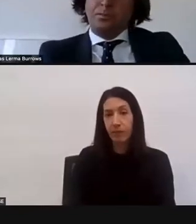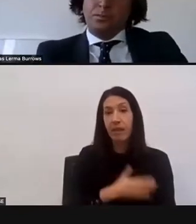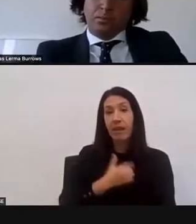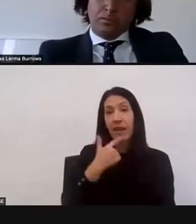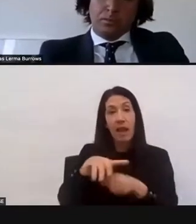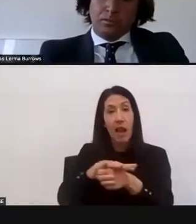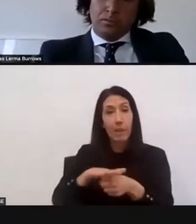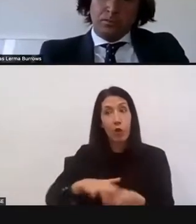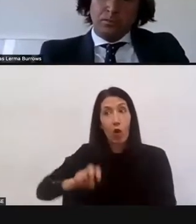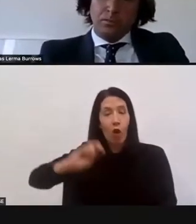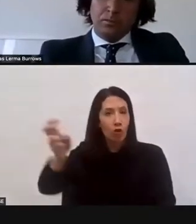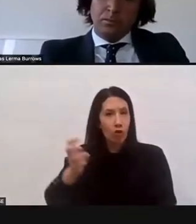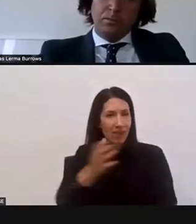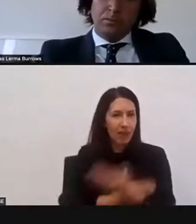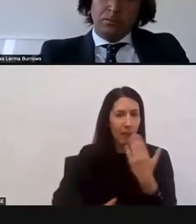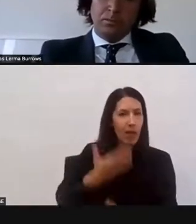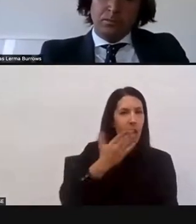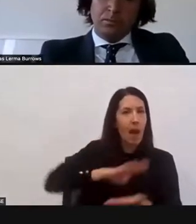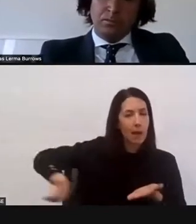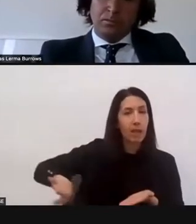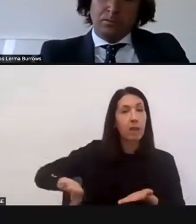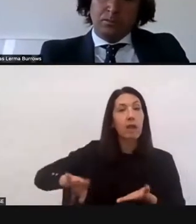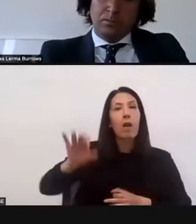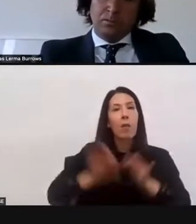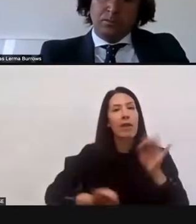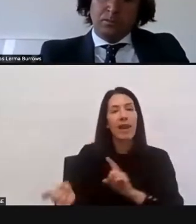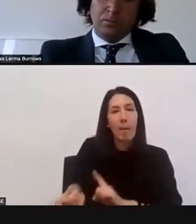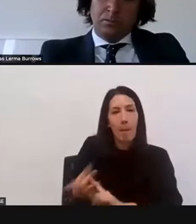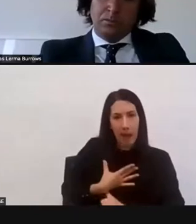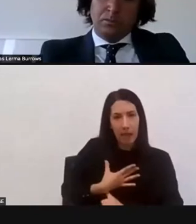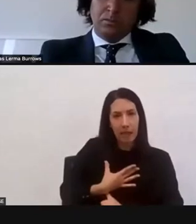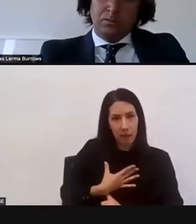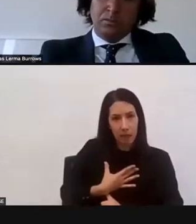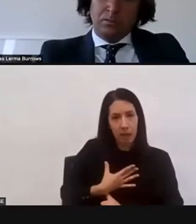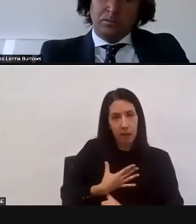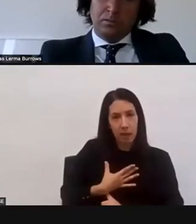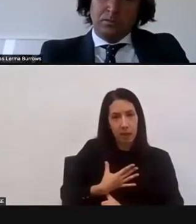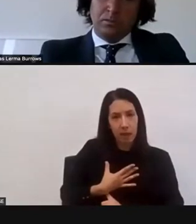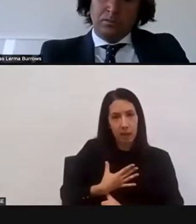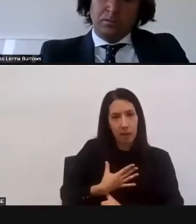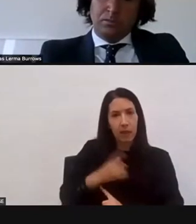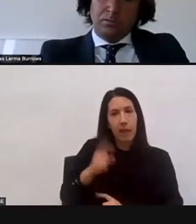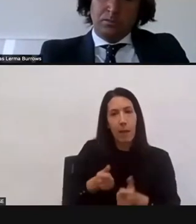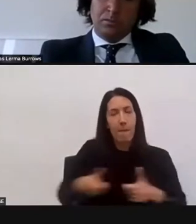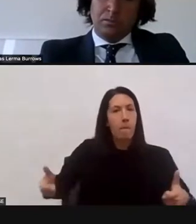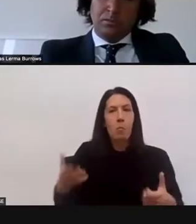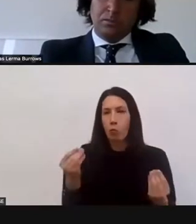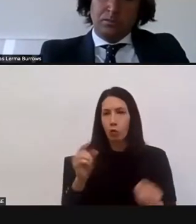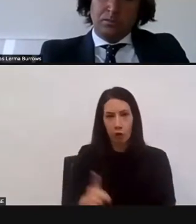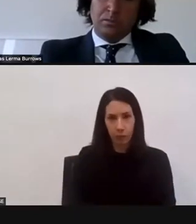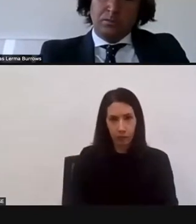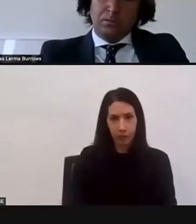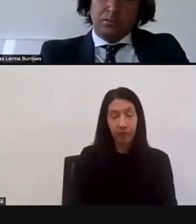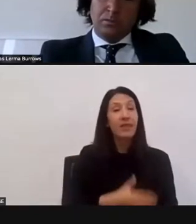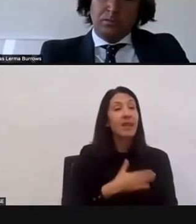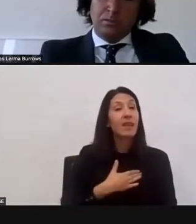antes también habéis mencionado, las cifras son más altas y la variación ha sido menor. Esto, desde luego, no quiere